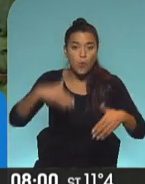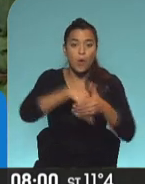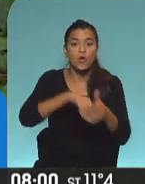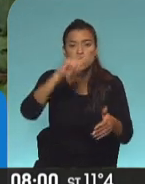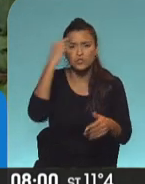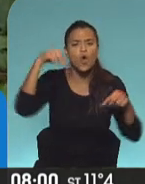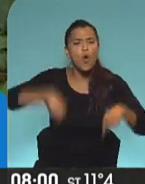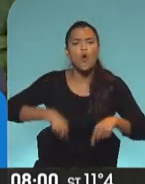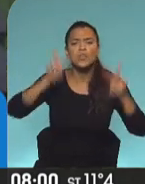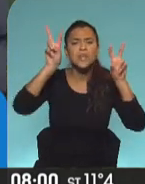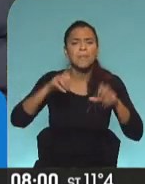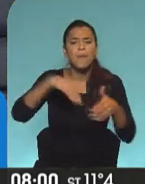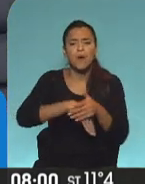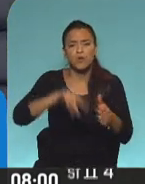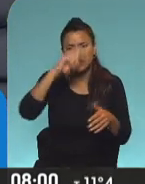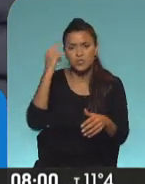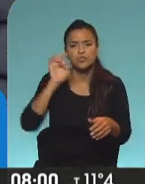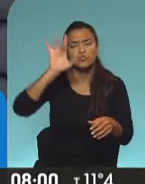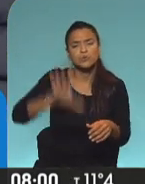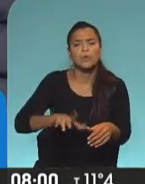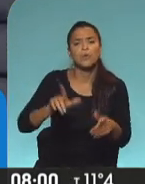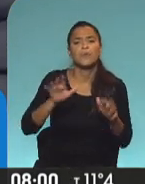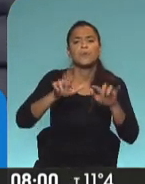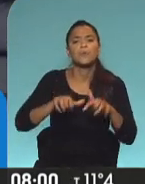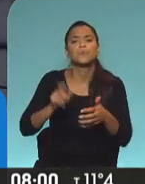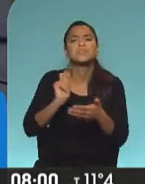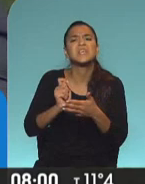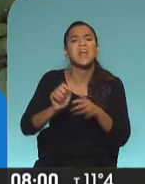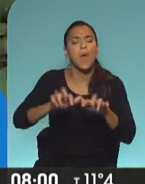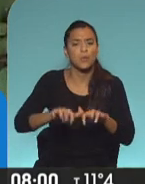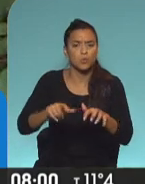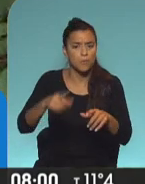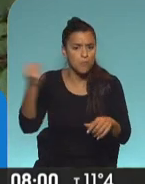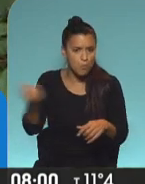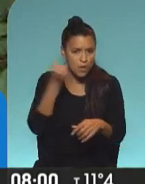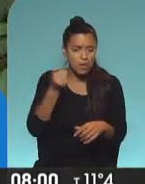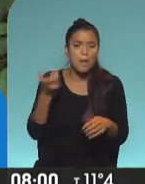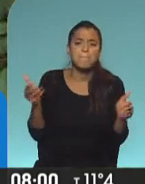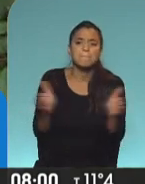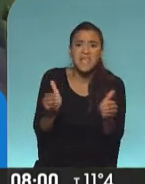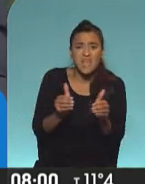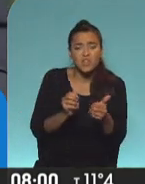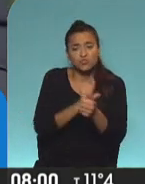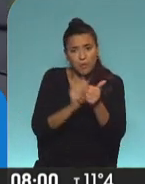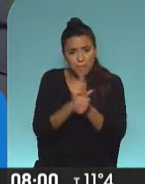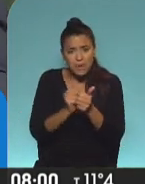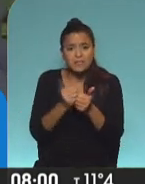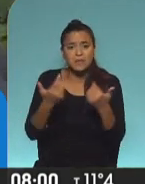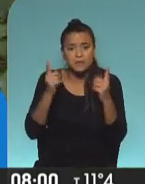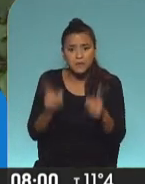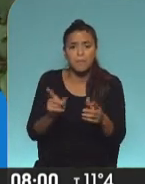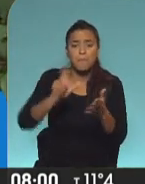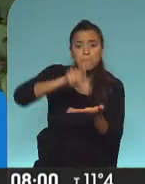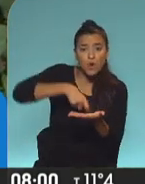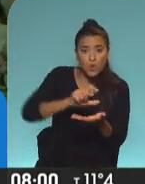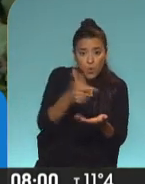Nación? No, hoy con el Banco Nación, solamente la billetera virtual. La billetera virtual. Es clave porque permite a muchos pequeños comerciantes también, sin tener Postnet,